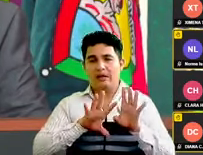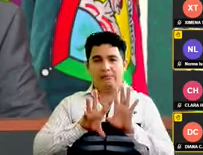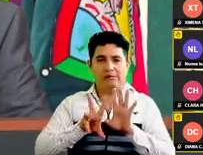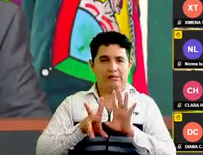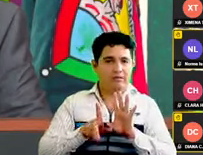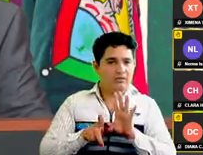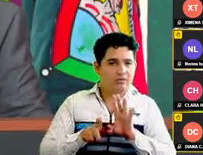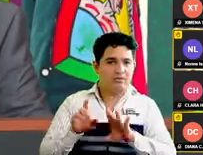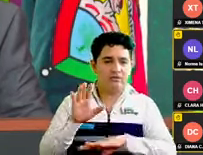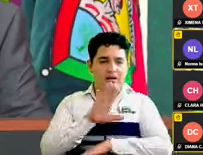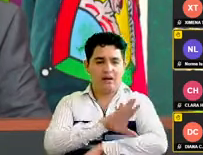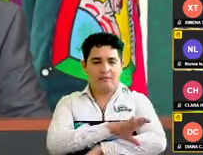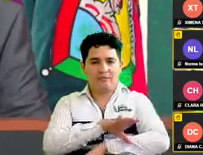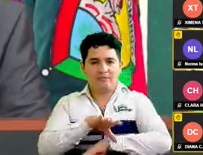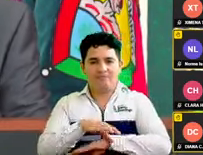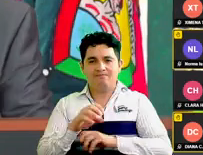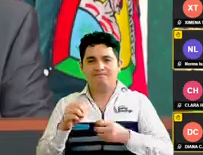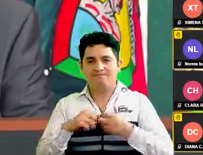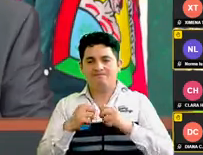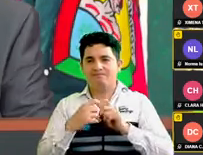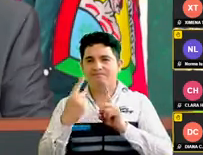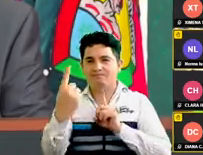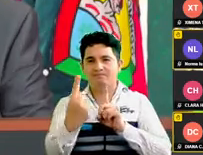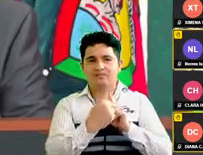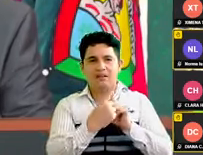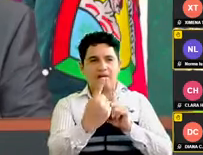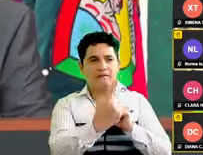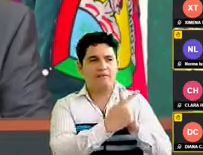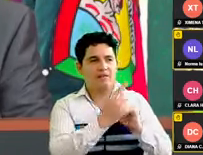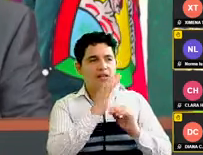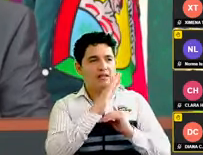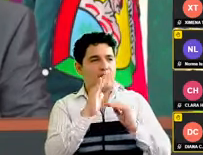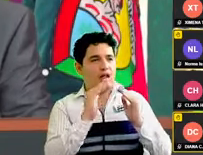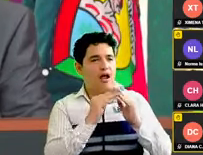y de alguna manera afectó la presencia física.